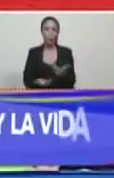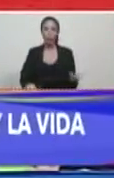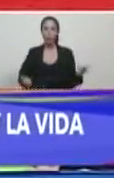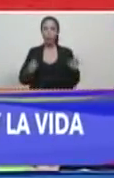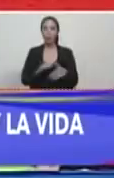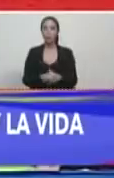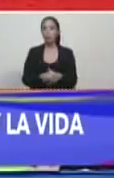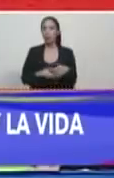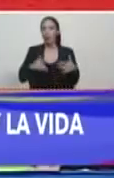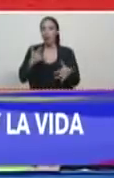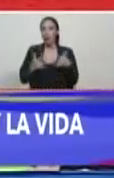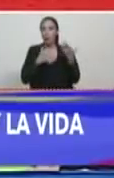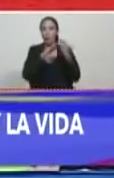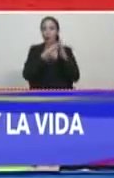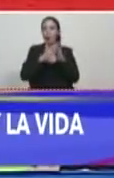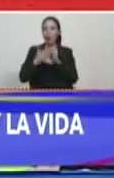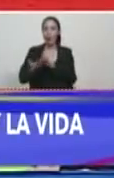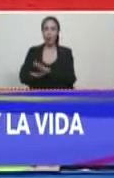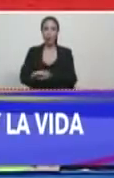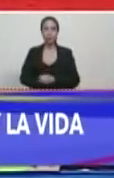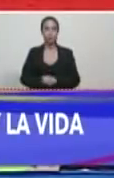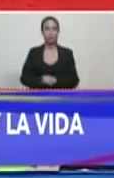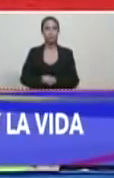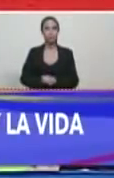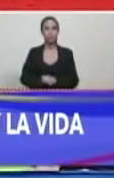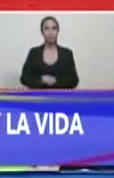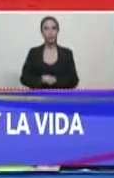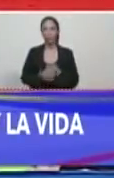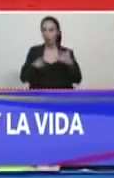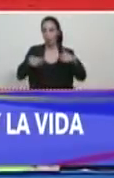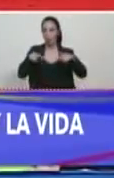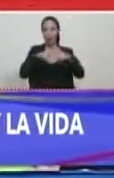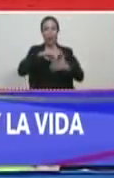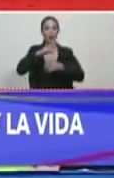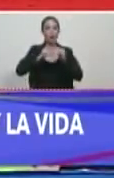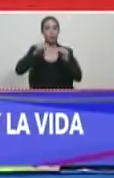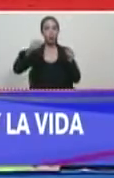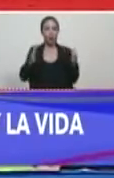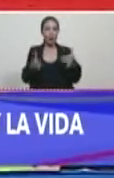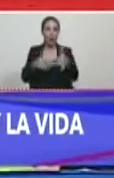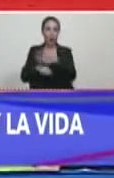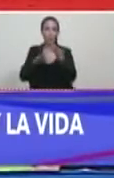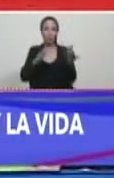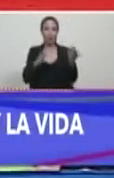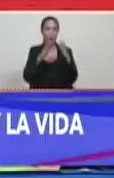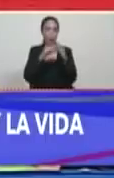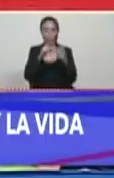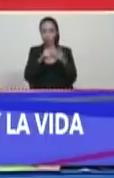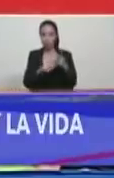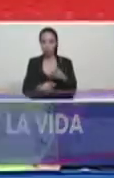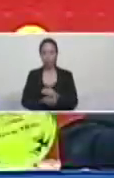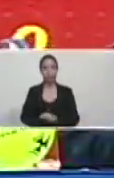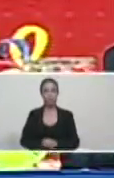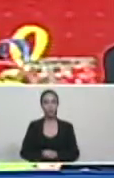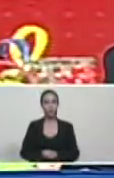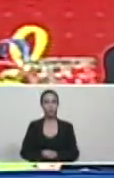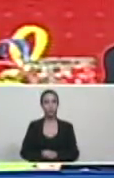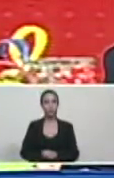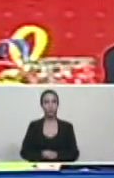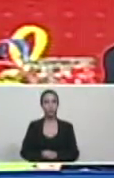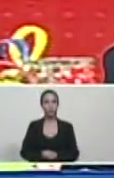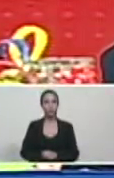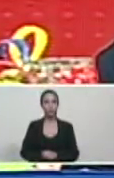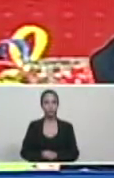las actividades comunitarias. Ahí tiene la sede el CLAT, el Consejo Comunal, los movimientos de base, los movimientos culturales,